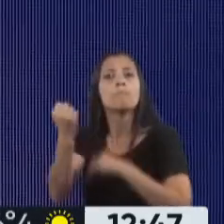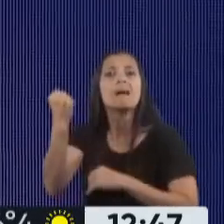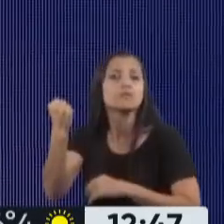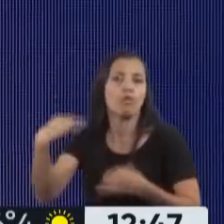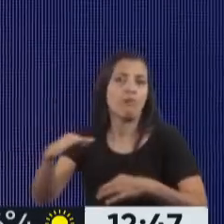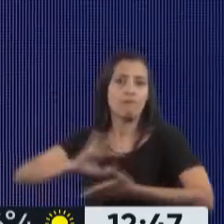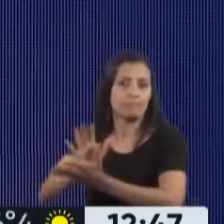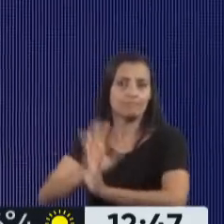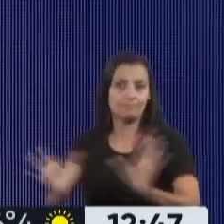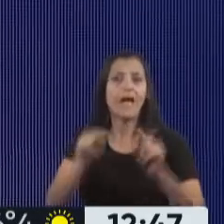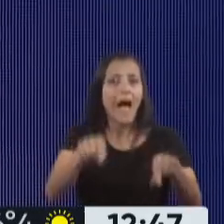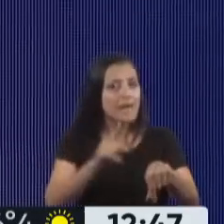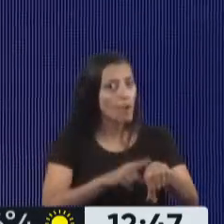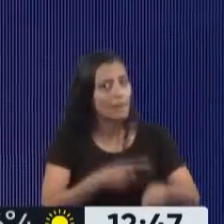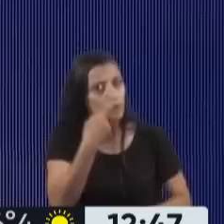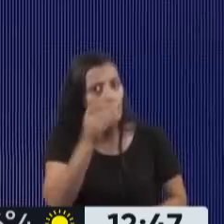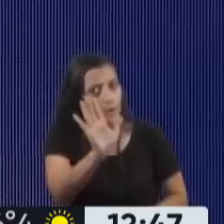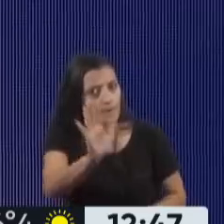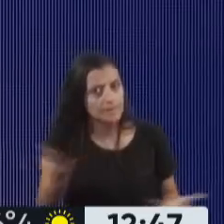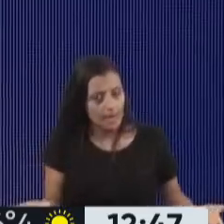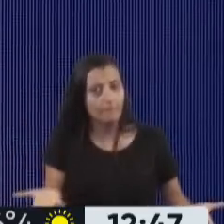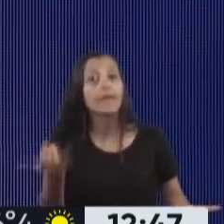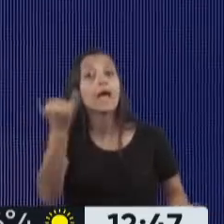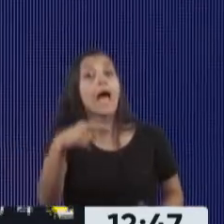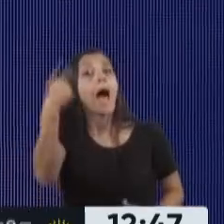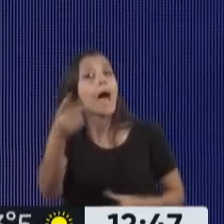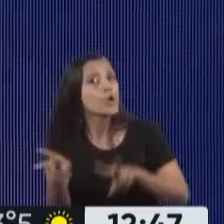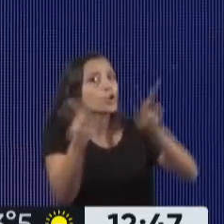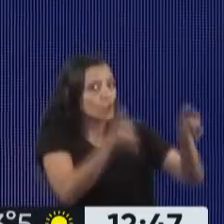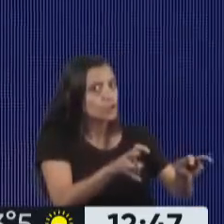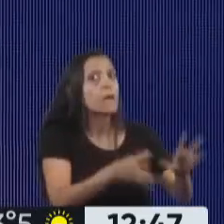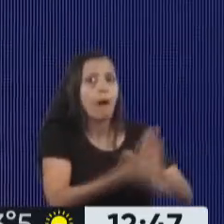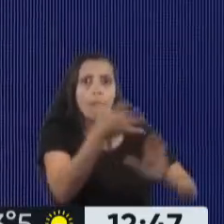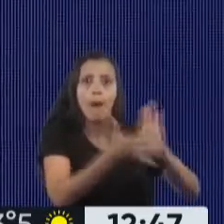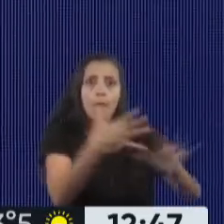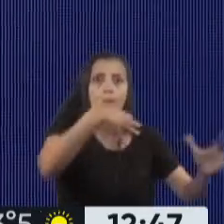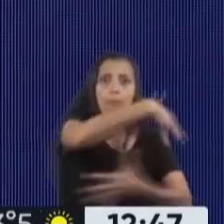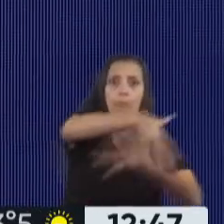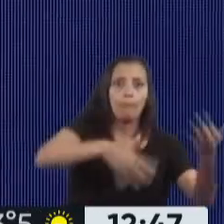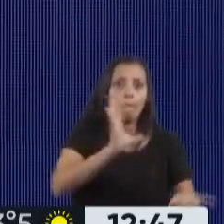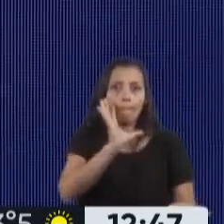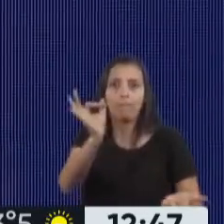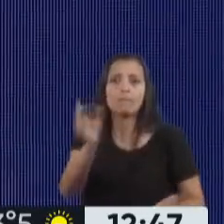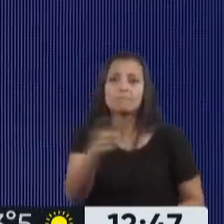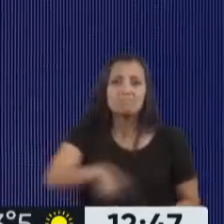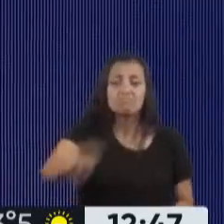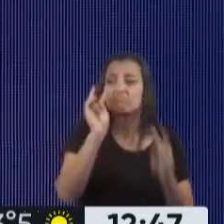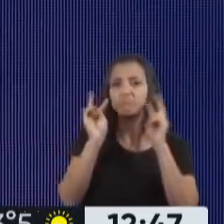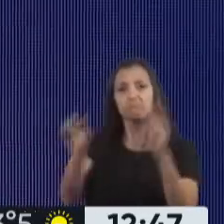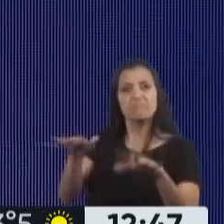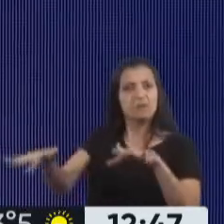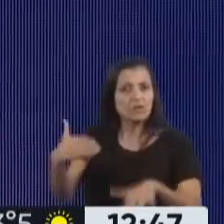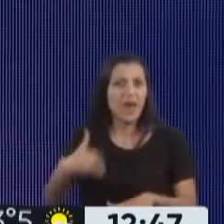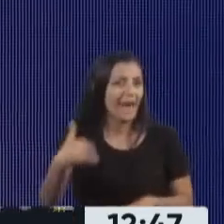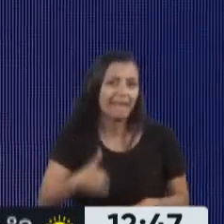también acá era interesante, porque otra cosa que estallaba a los ojos de cualquiera que miraba el caso